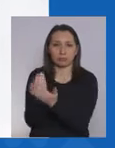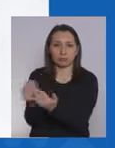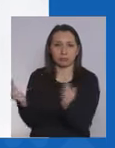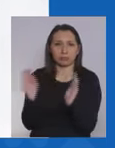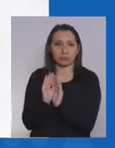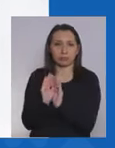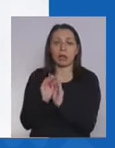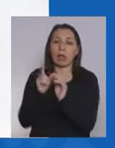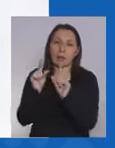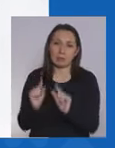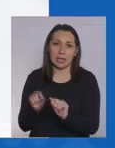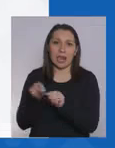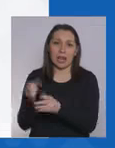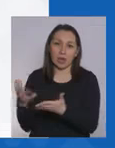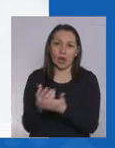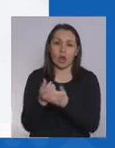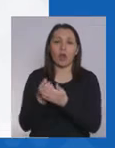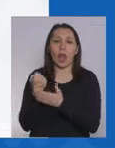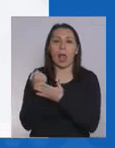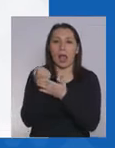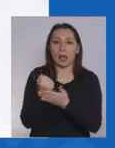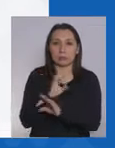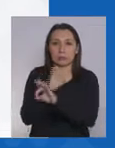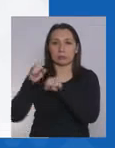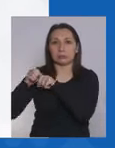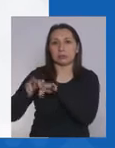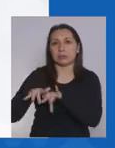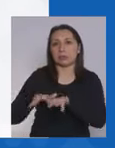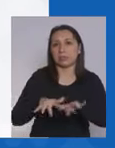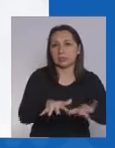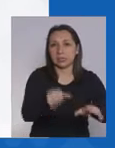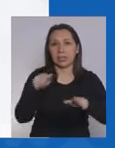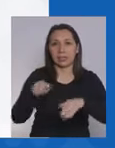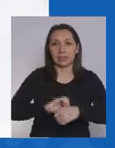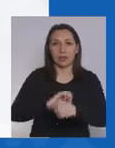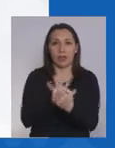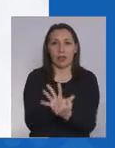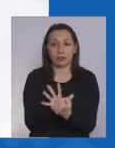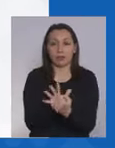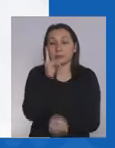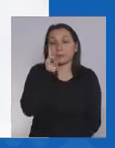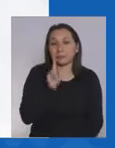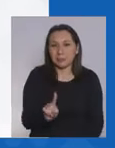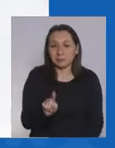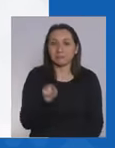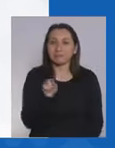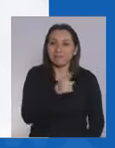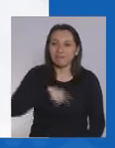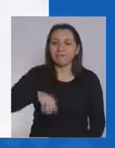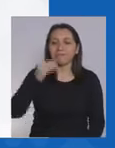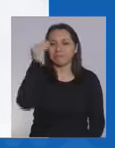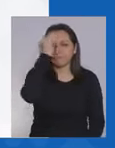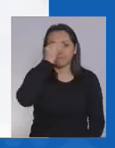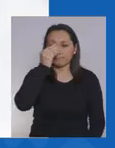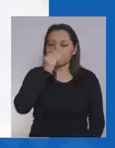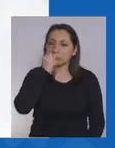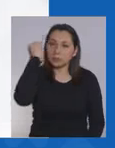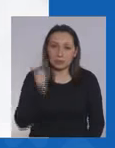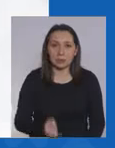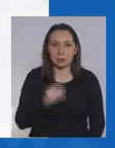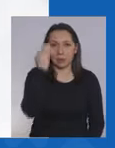evidentemente que logramos contribuir a que no se disemine el virus sin embargo estamos preocupados siempre